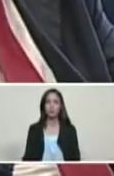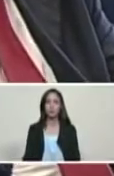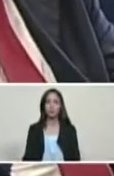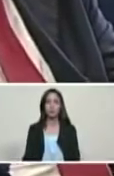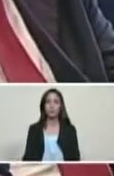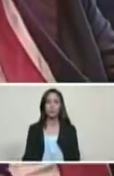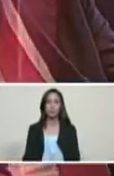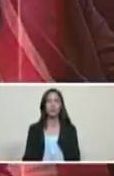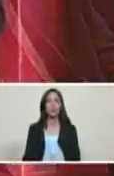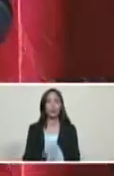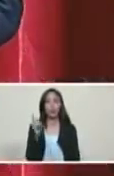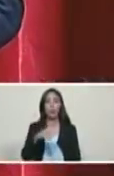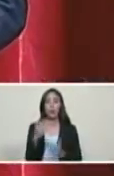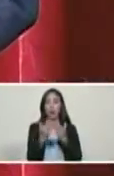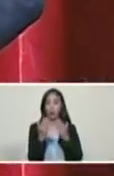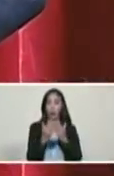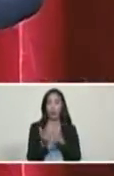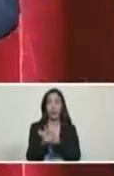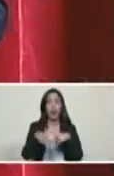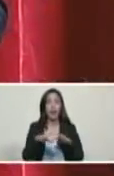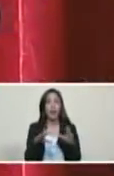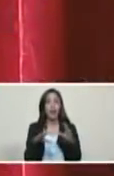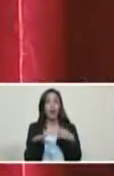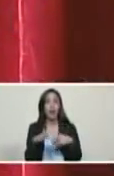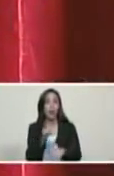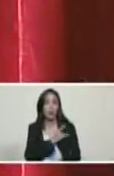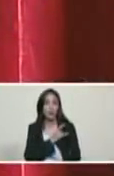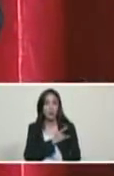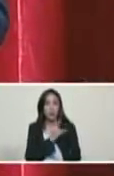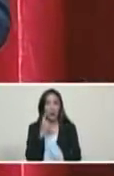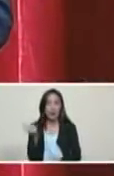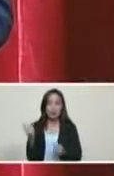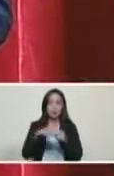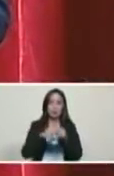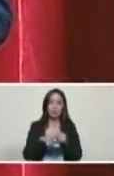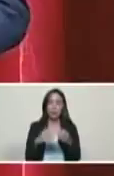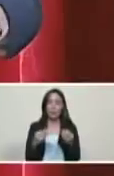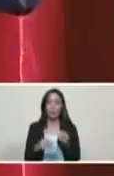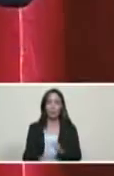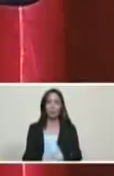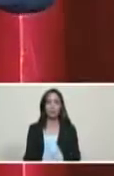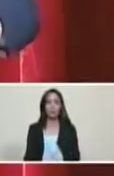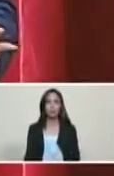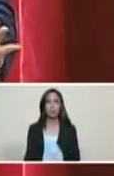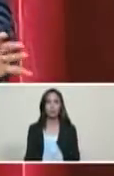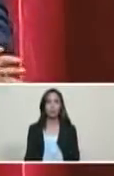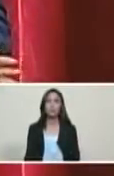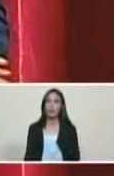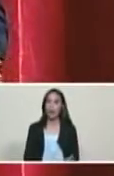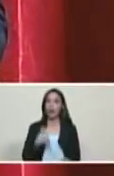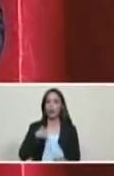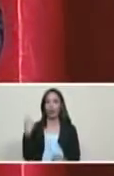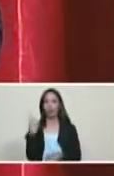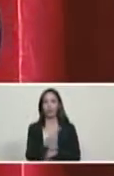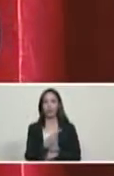Y la escolaridad en la educación universitaria de esta dictadura que yo